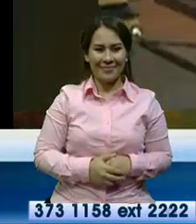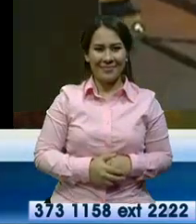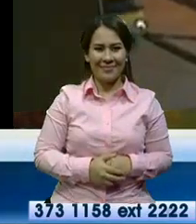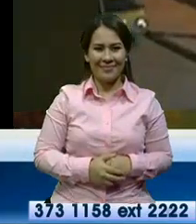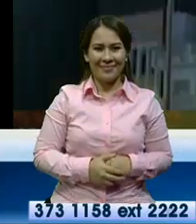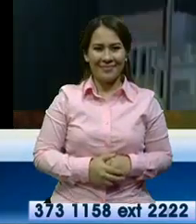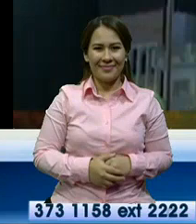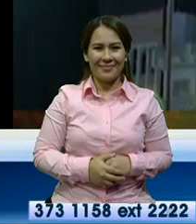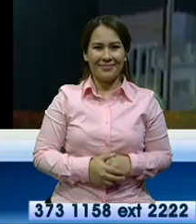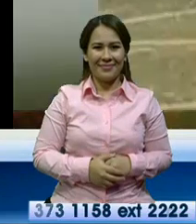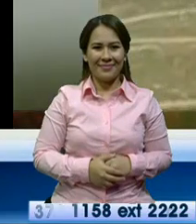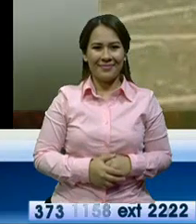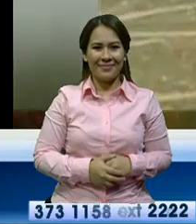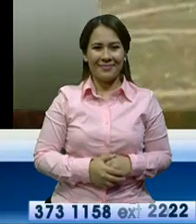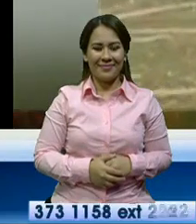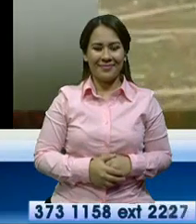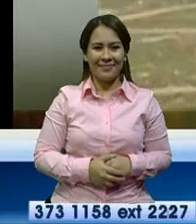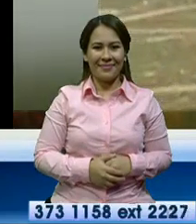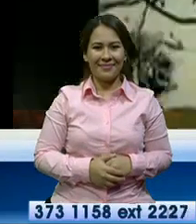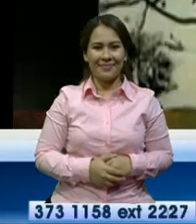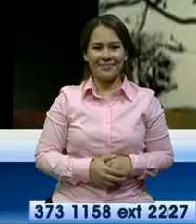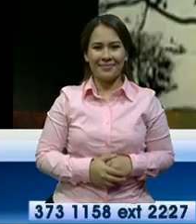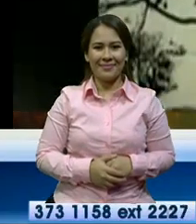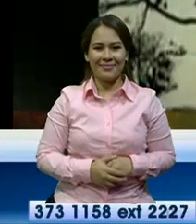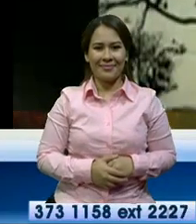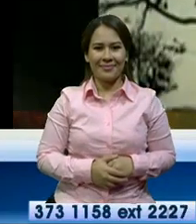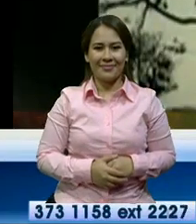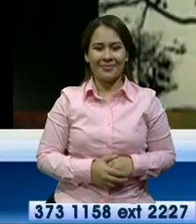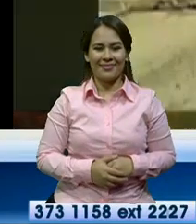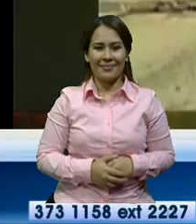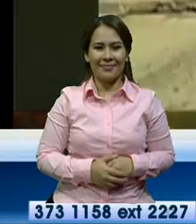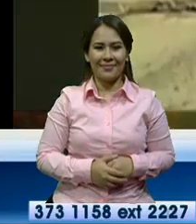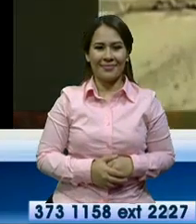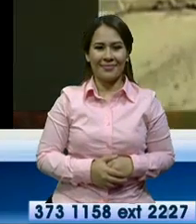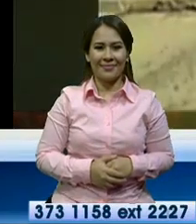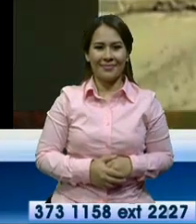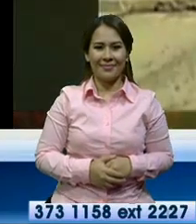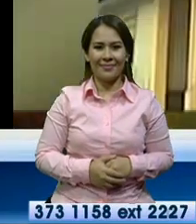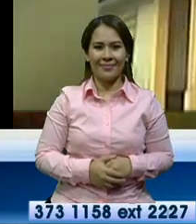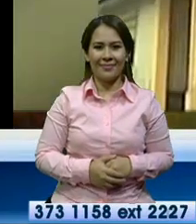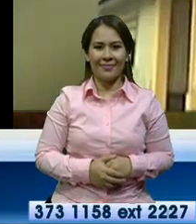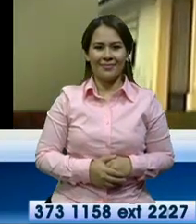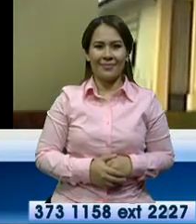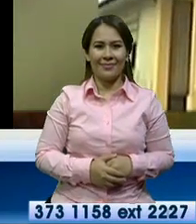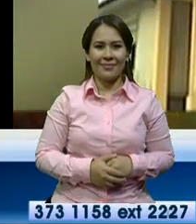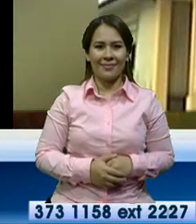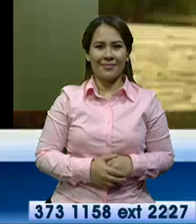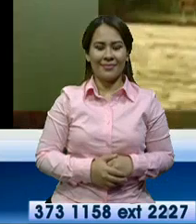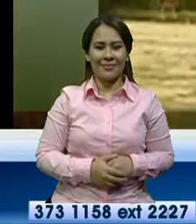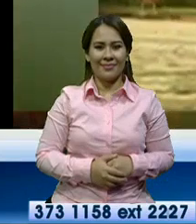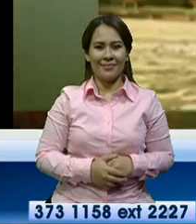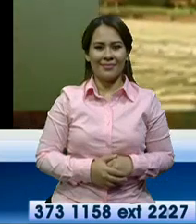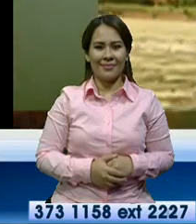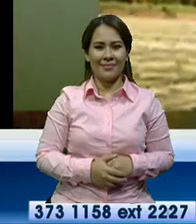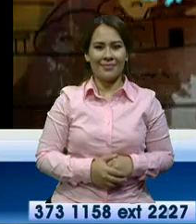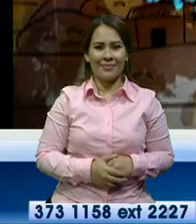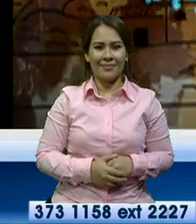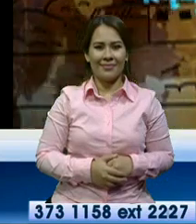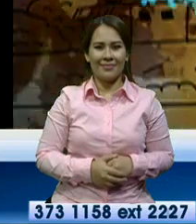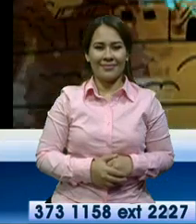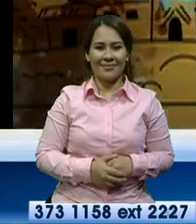Naranjal, tierra prodigiosa y bella, tan hermosa cual estrella por su brillo